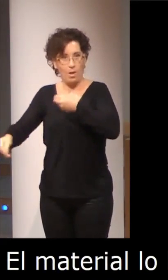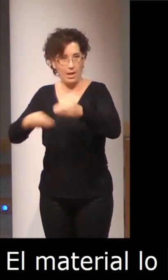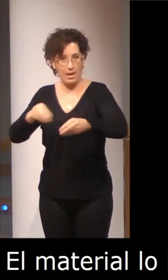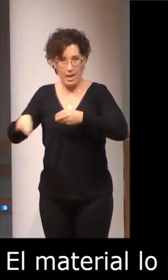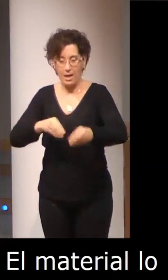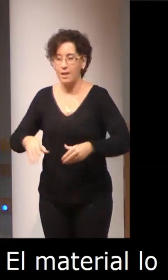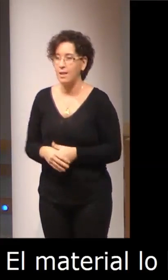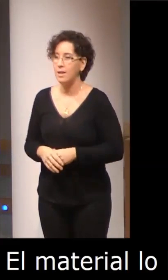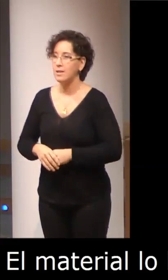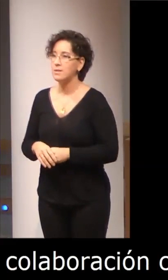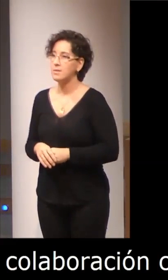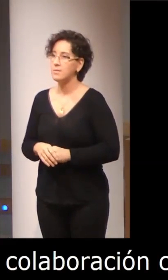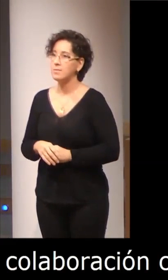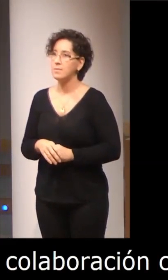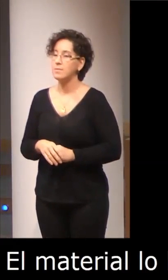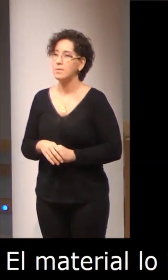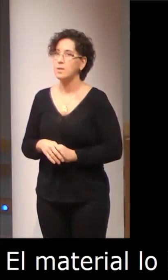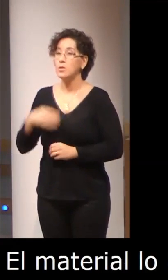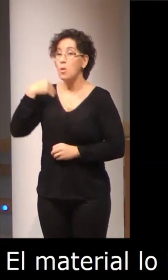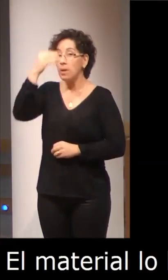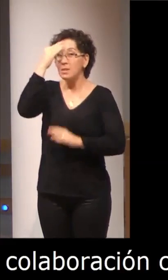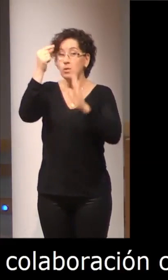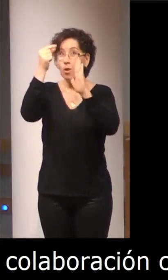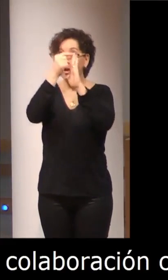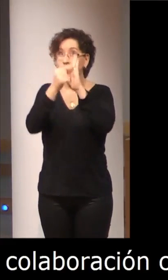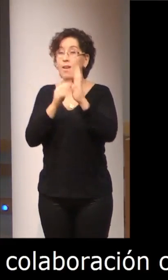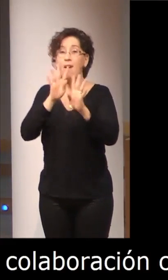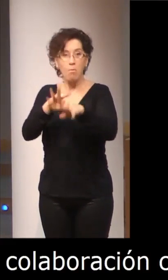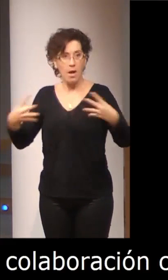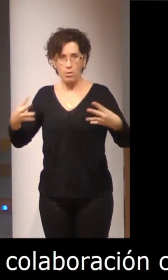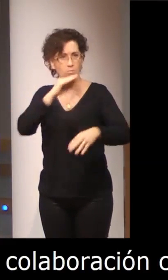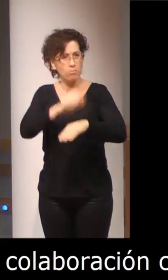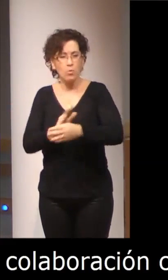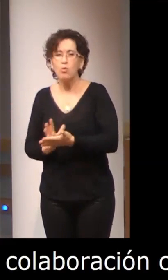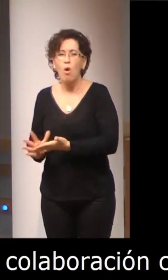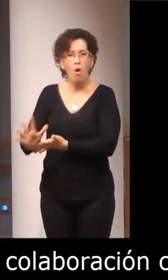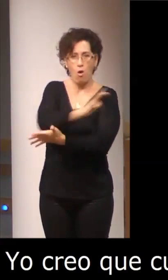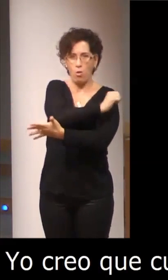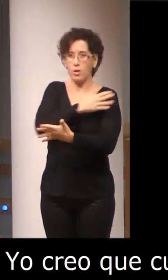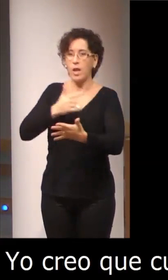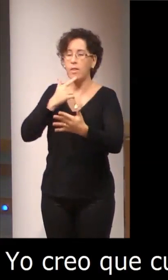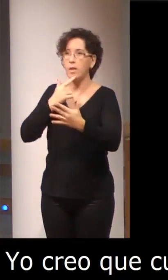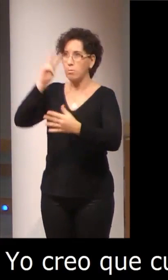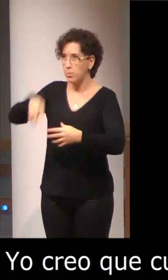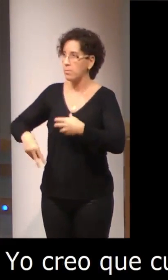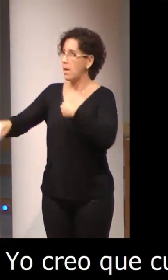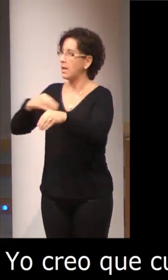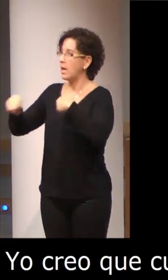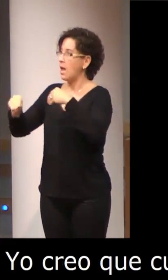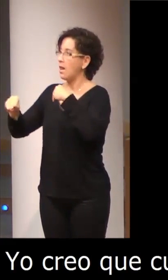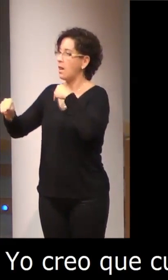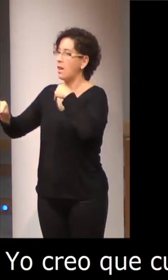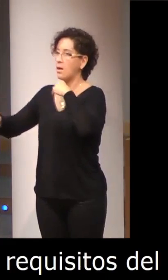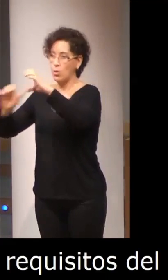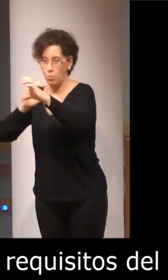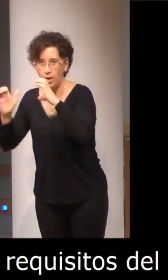yo creo que cumple con todos los requisitos del marco. Es un material comunicativo. No se